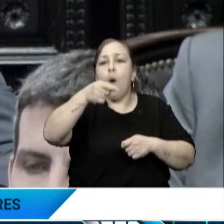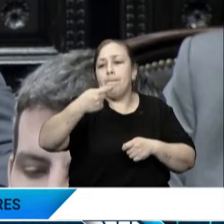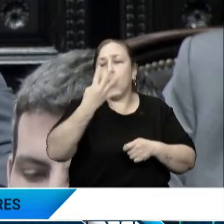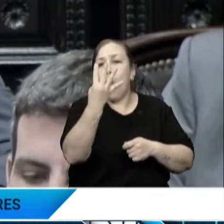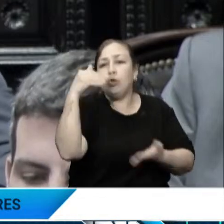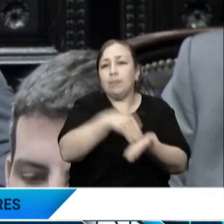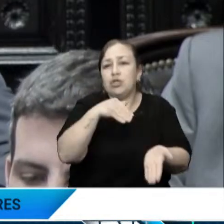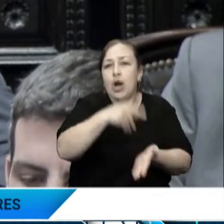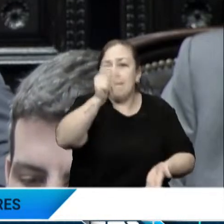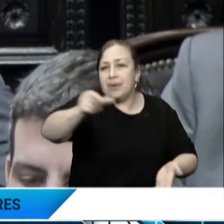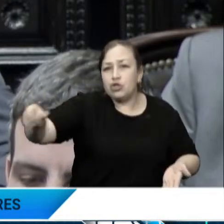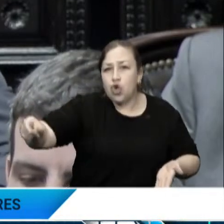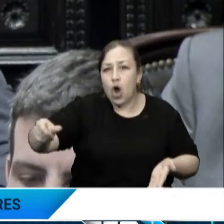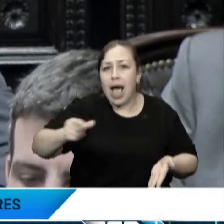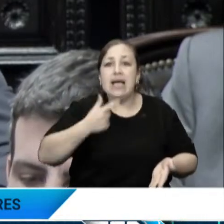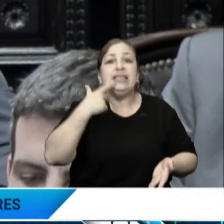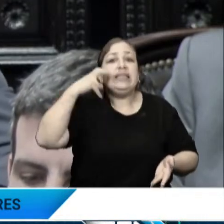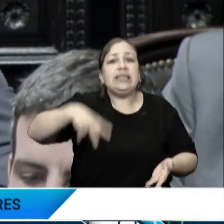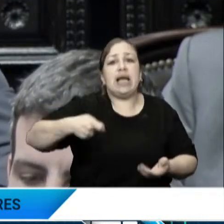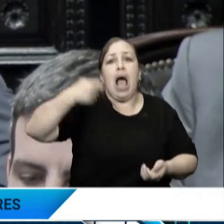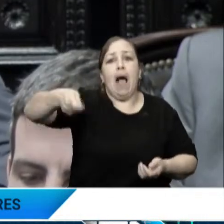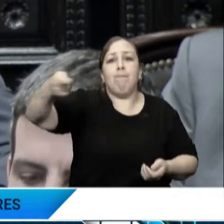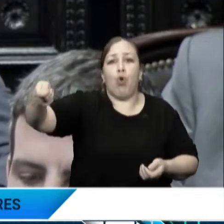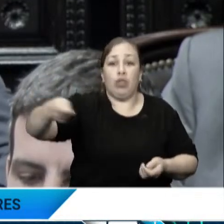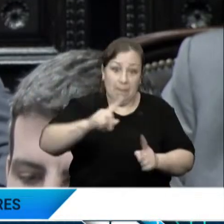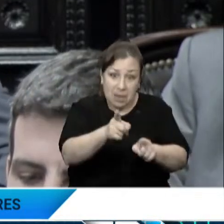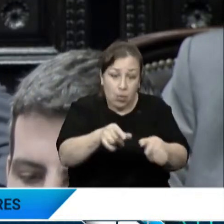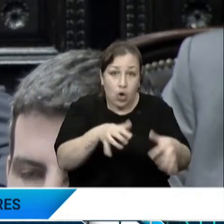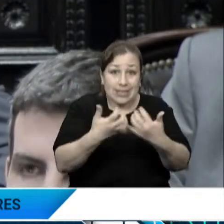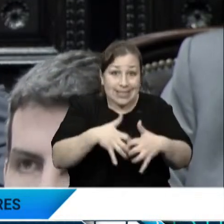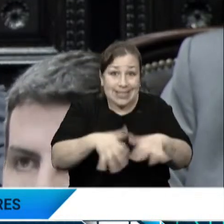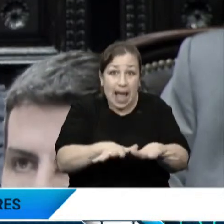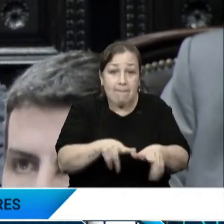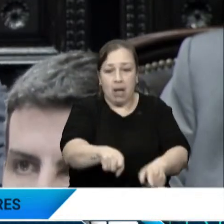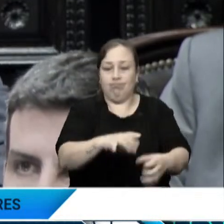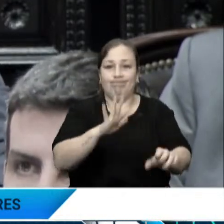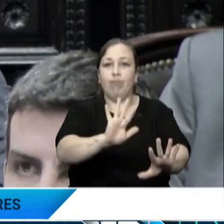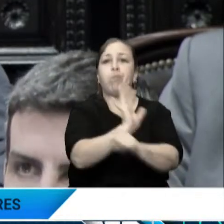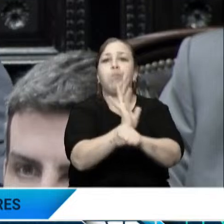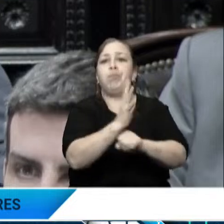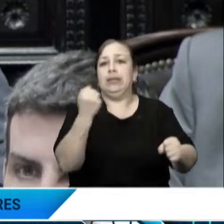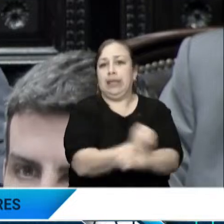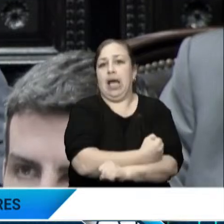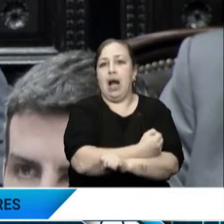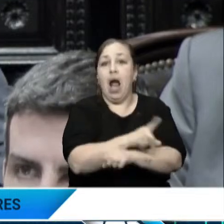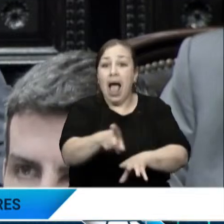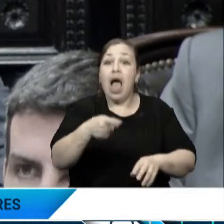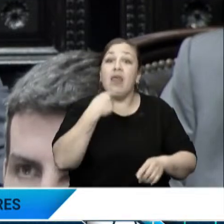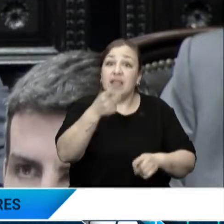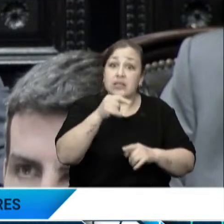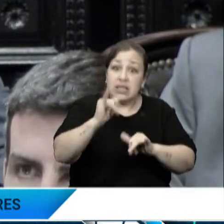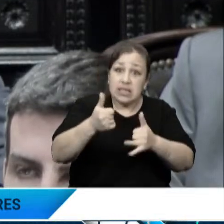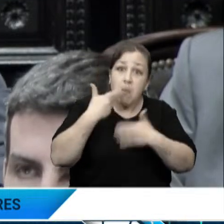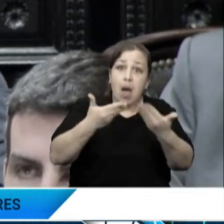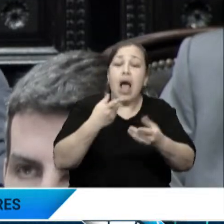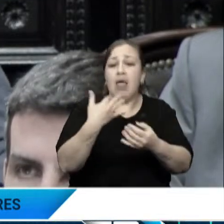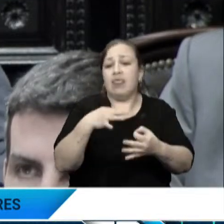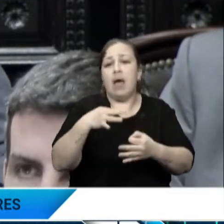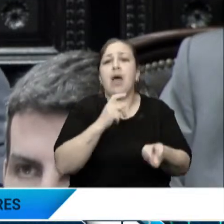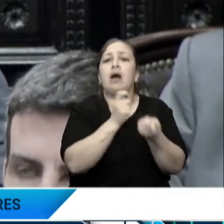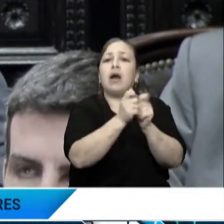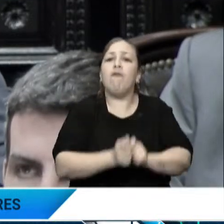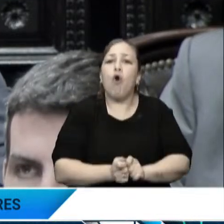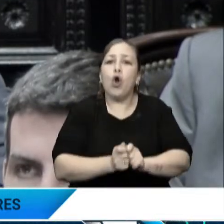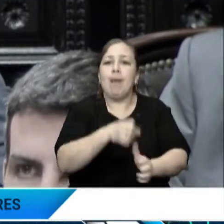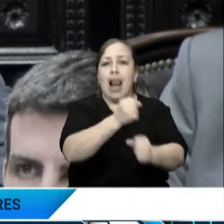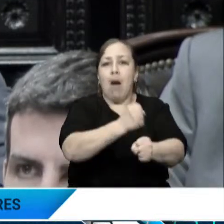que va a pasar? El sistema iba a quebrar. Se quejan de la jubilación en miseria. Pidan una reforma laboral para que